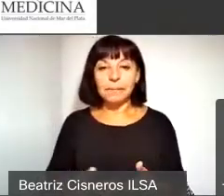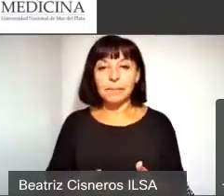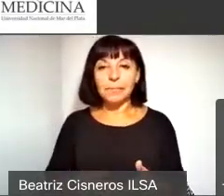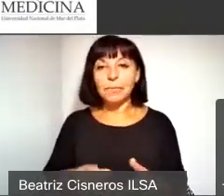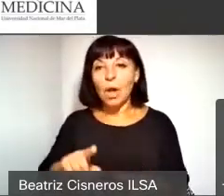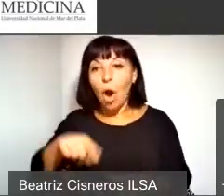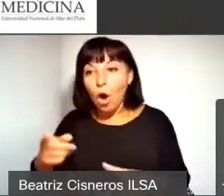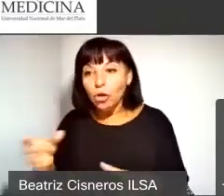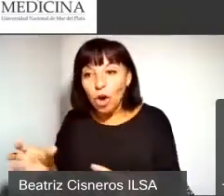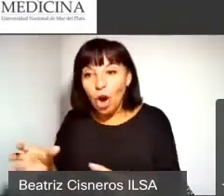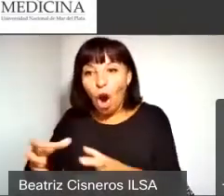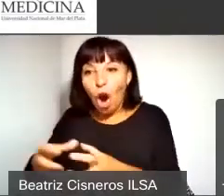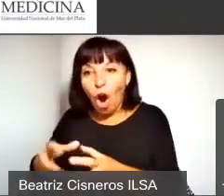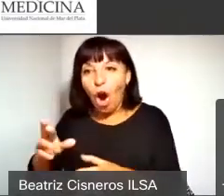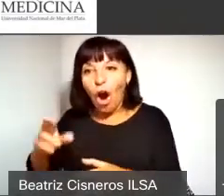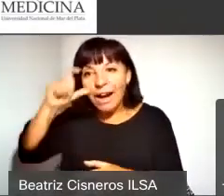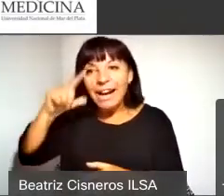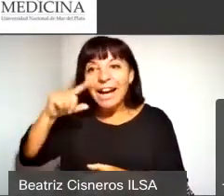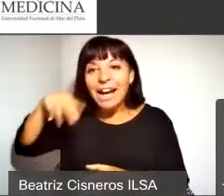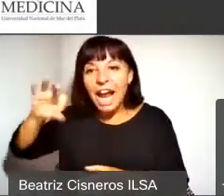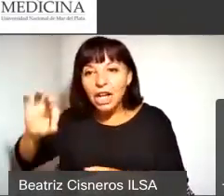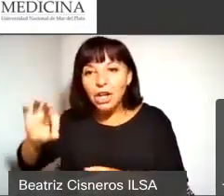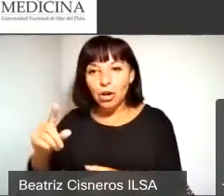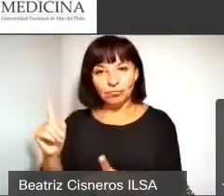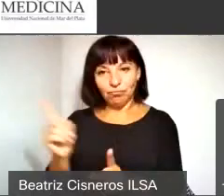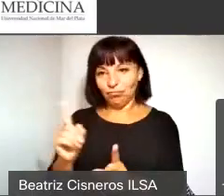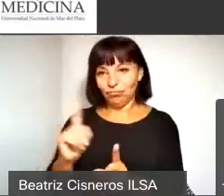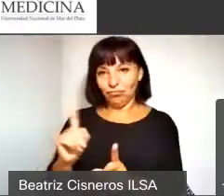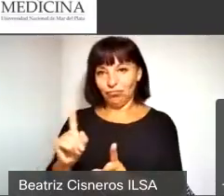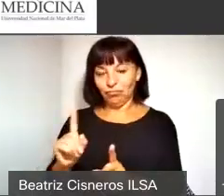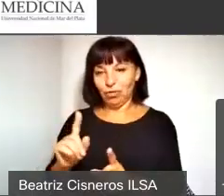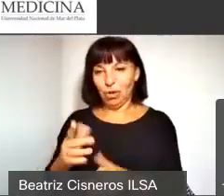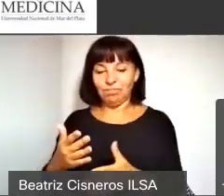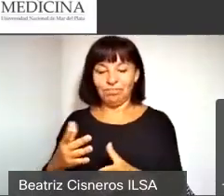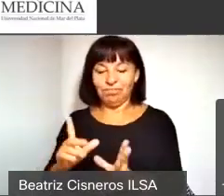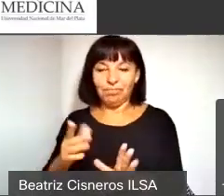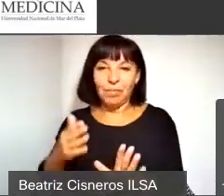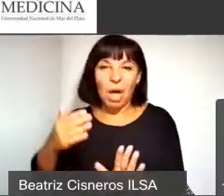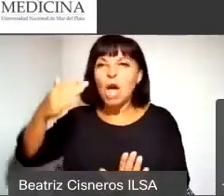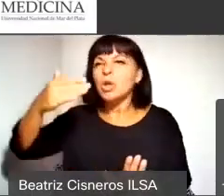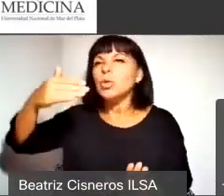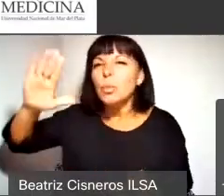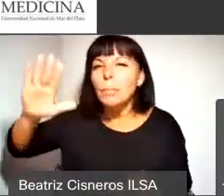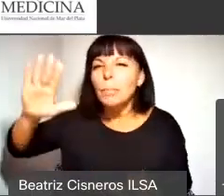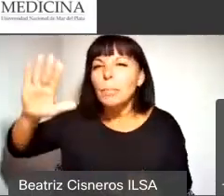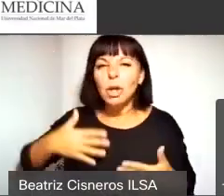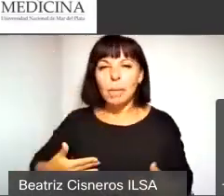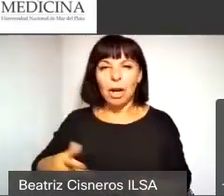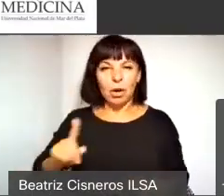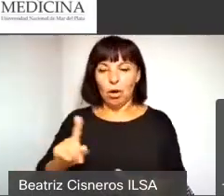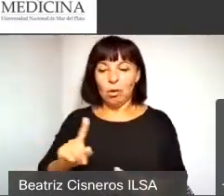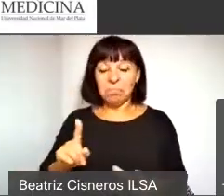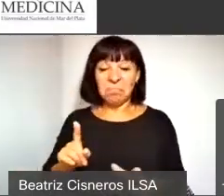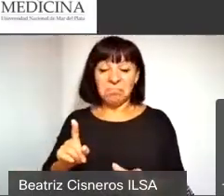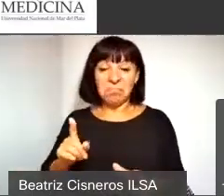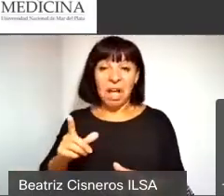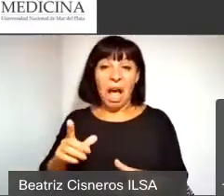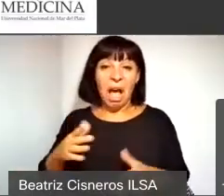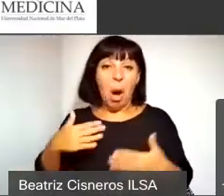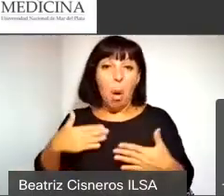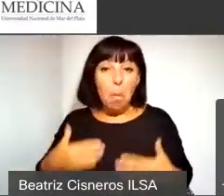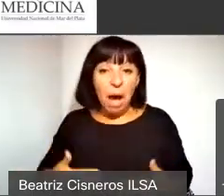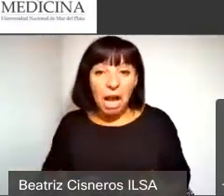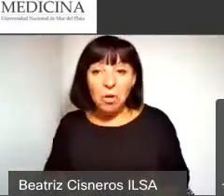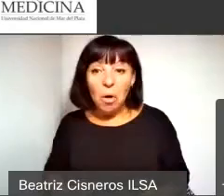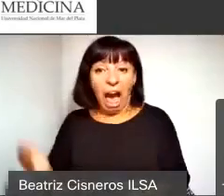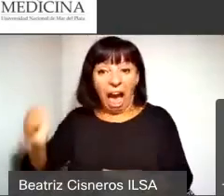tengamos muy instalada esa visión antropocéntrica que es superior y que domina todas las otras especies, es una especie más